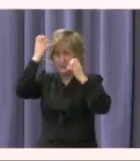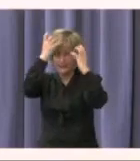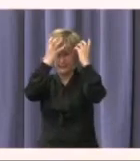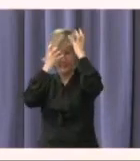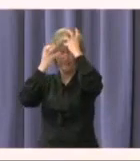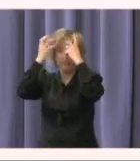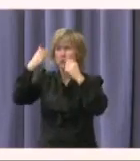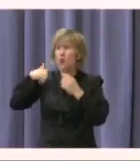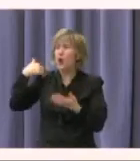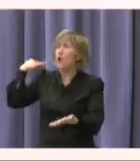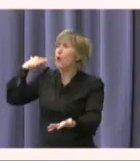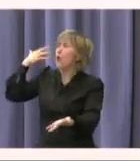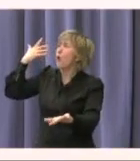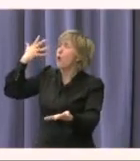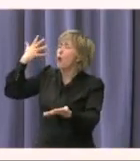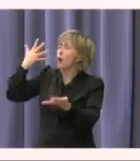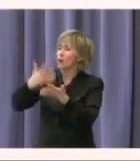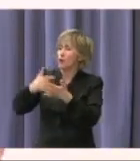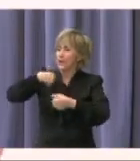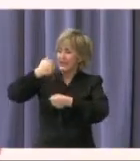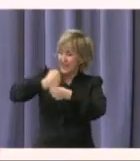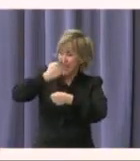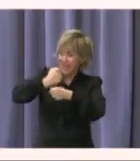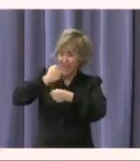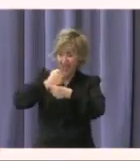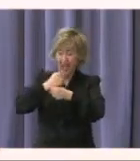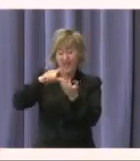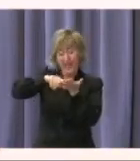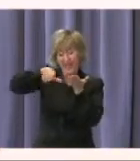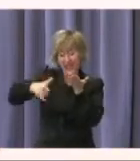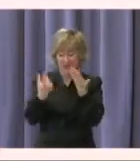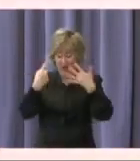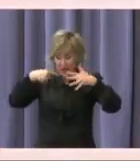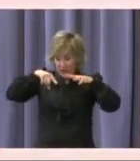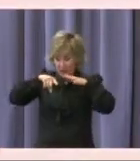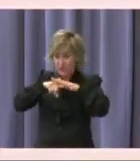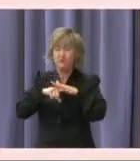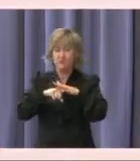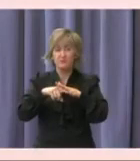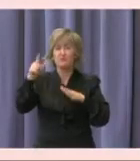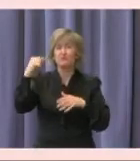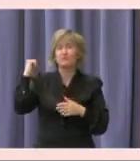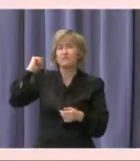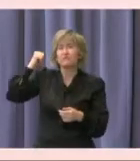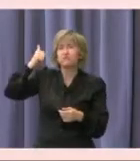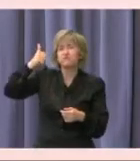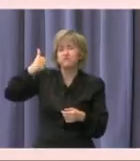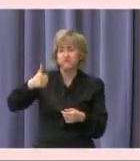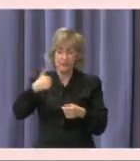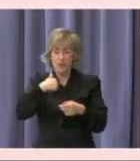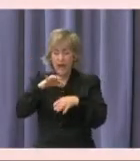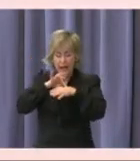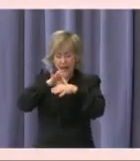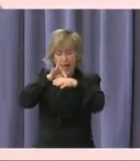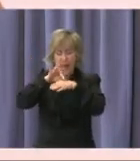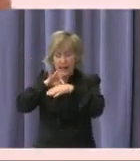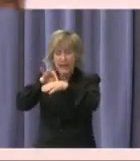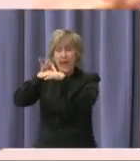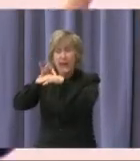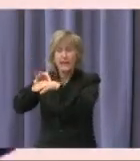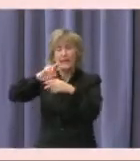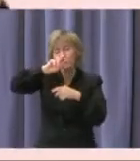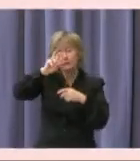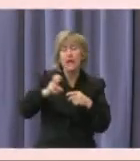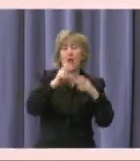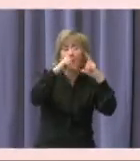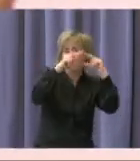mucho tiempo trabajando en lenguaje inclusivo, mucho tiempo que se me pedían hacer guías y he hecho muchas guías universitarias para